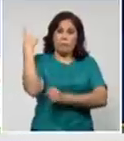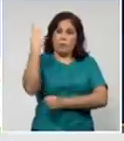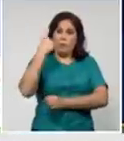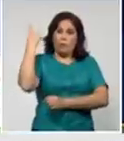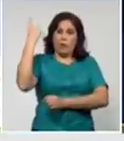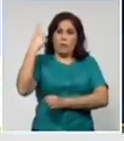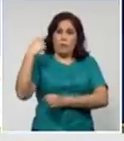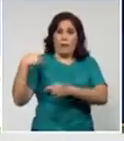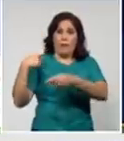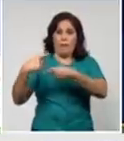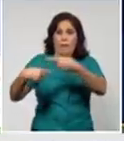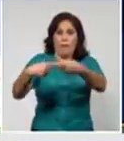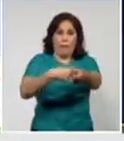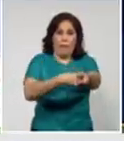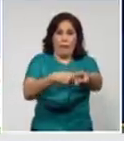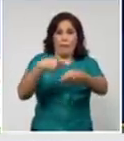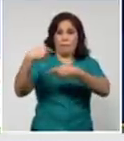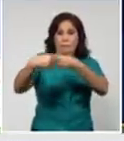Genética